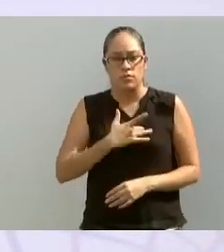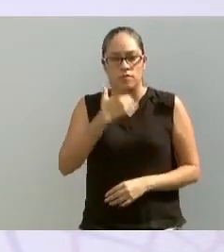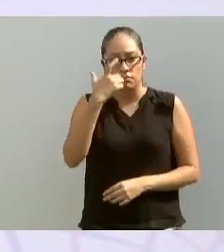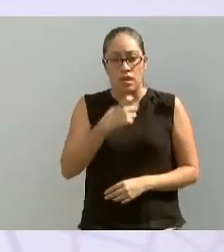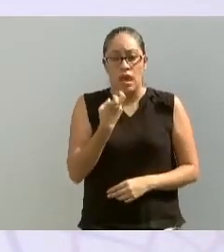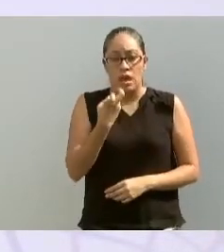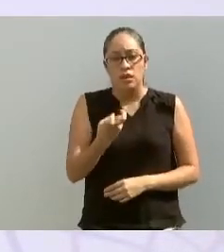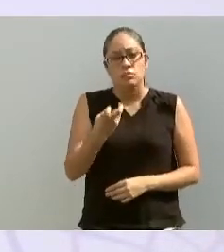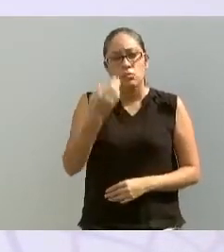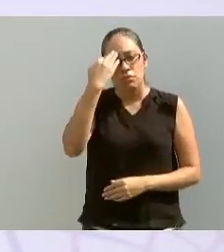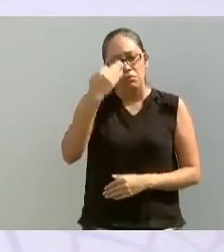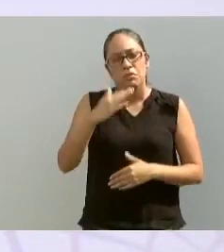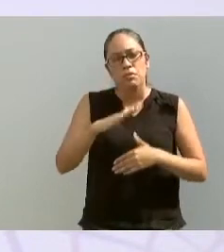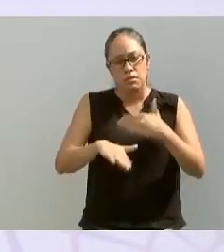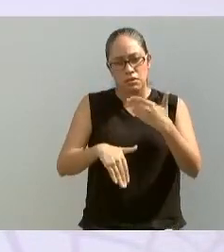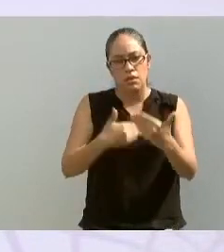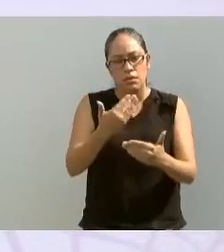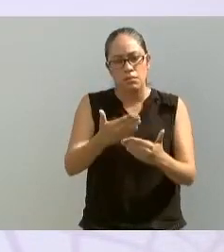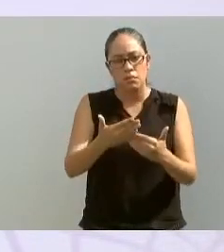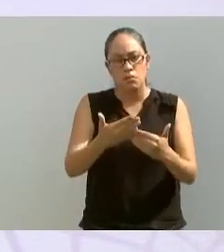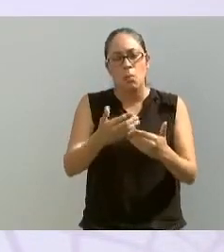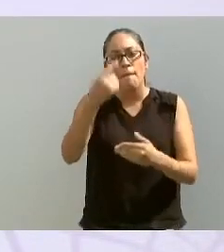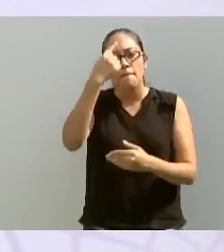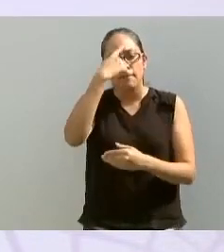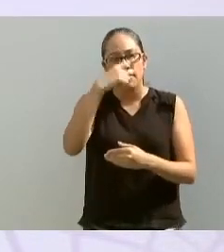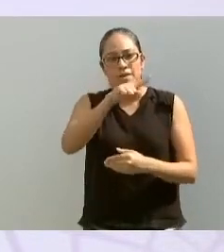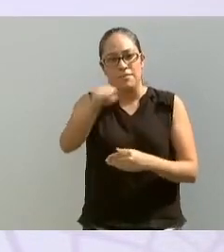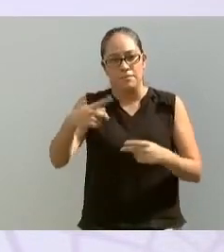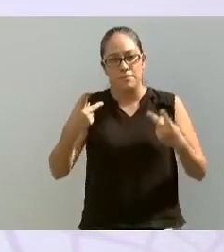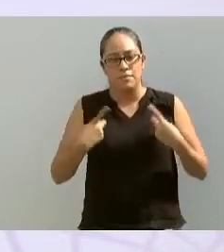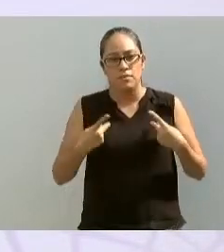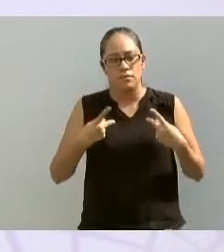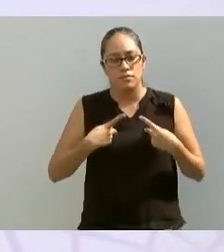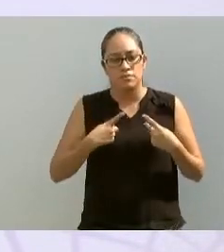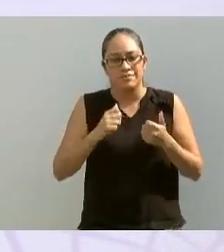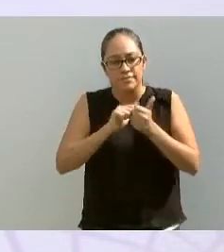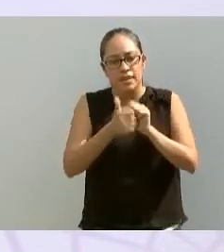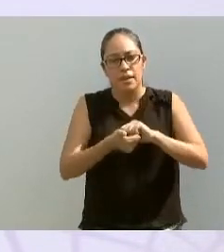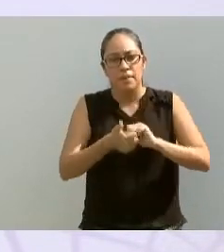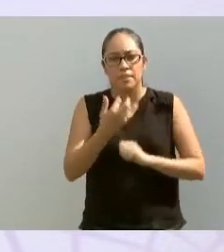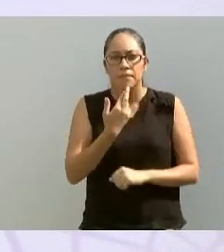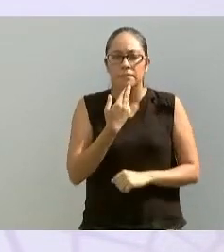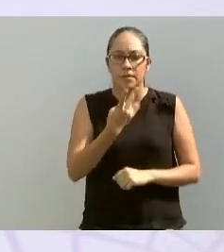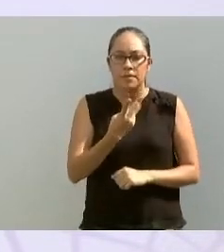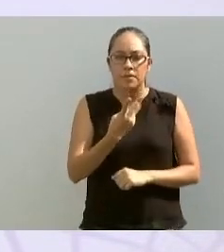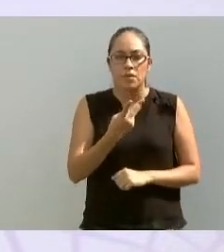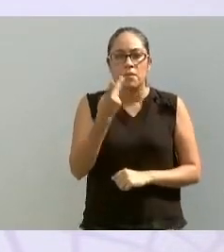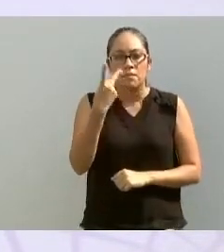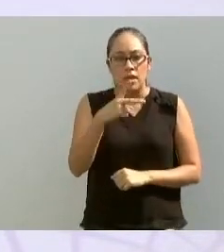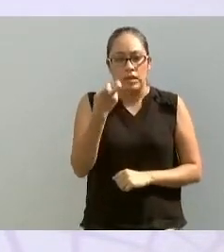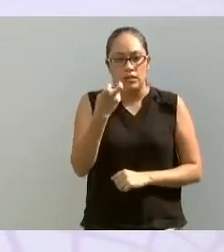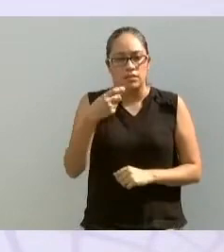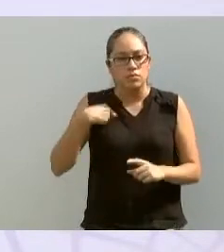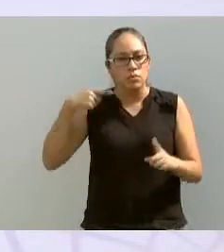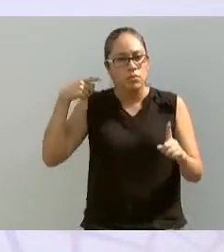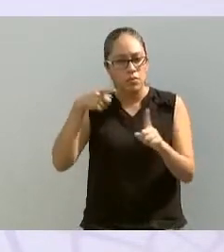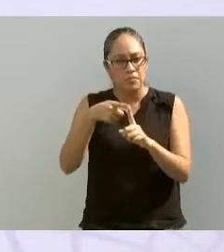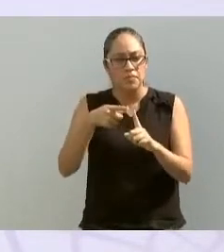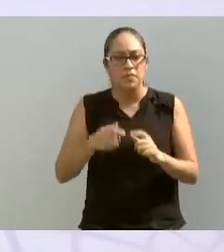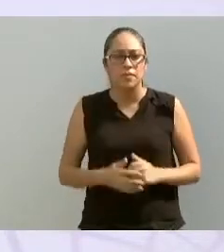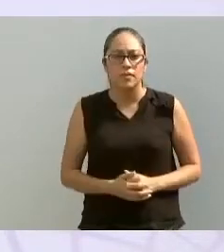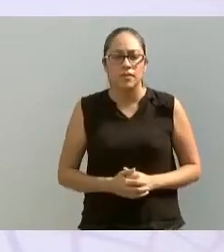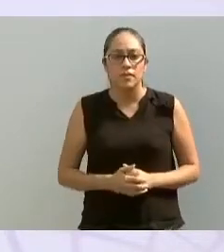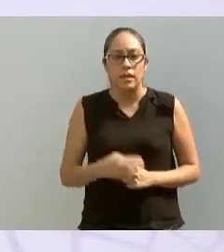tiempo lograr una sociedad mejor, pero ese es el propósito,